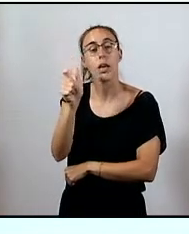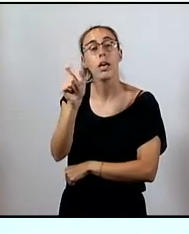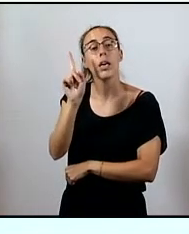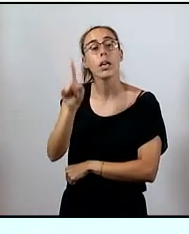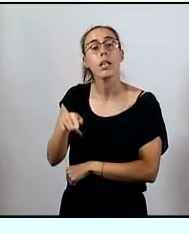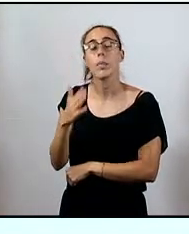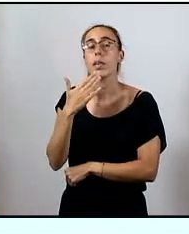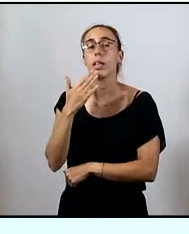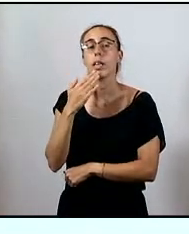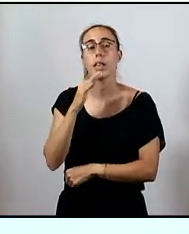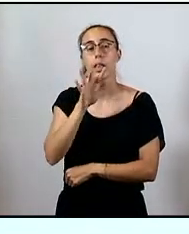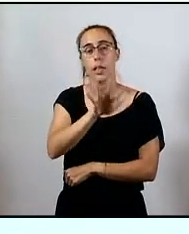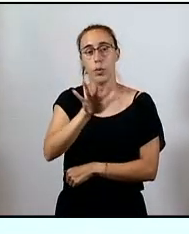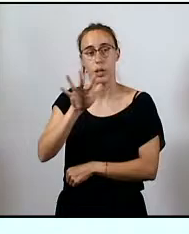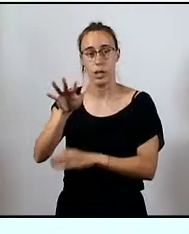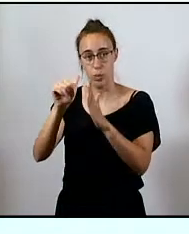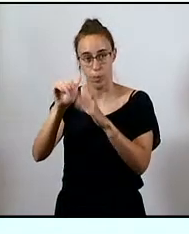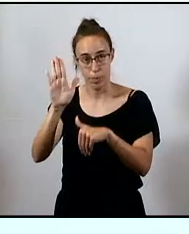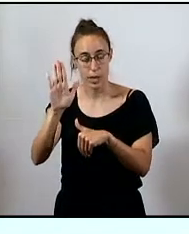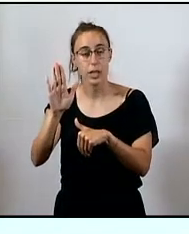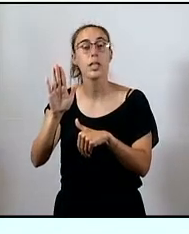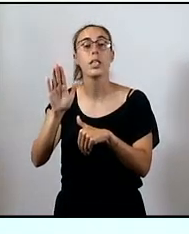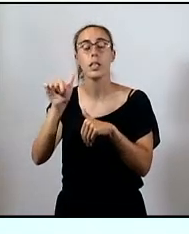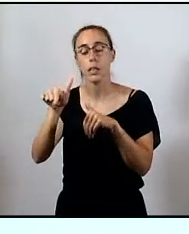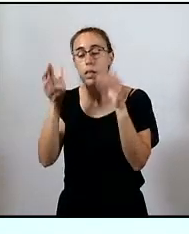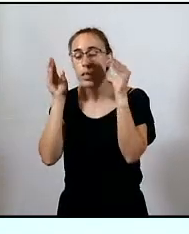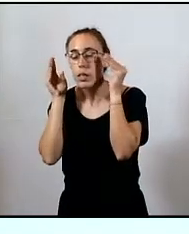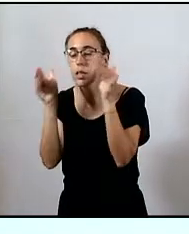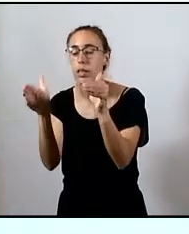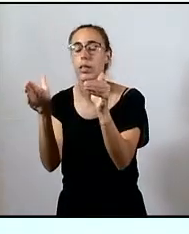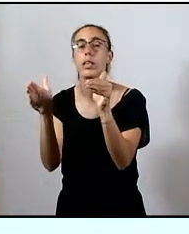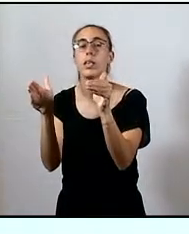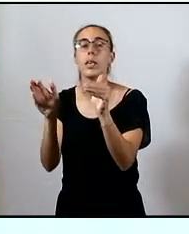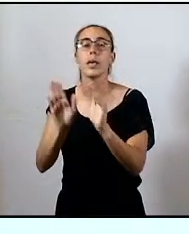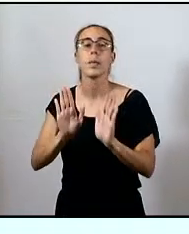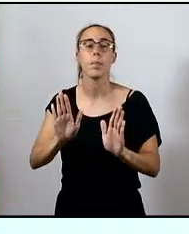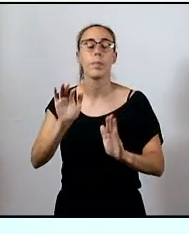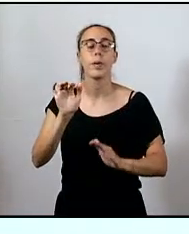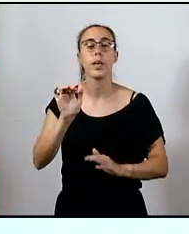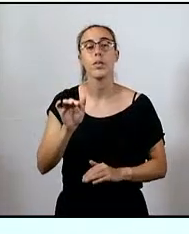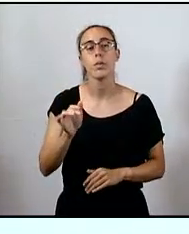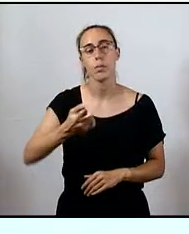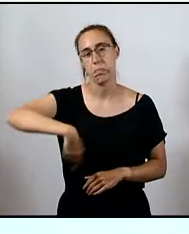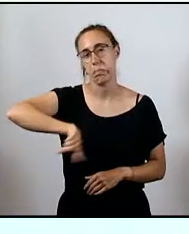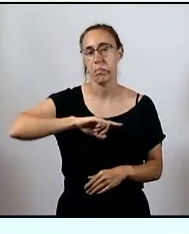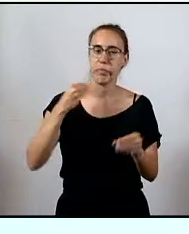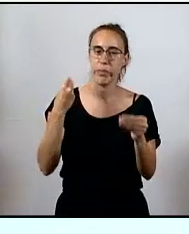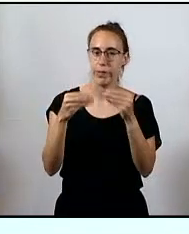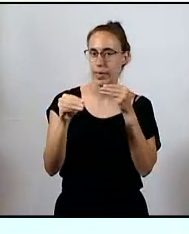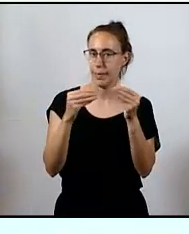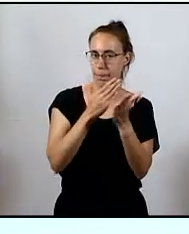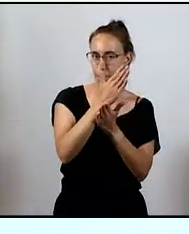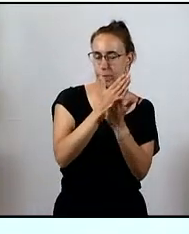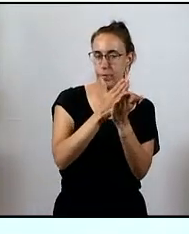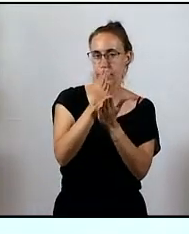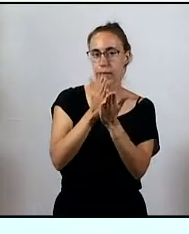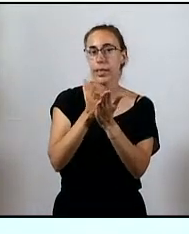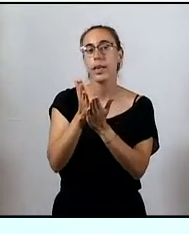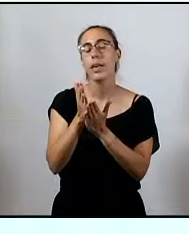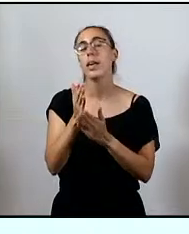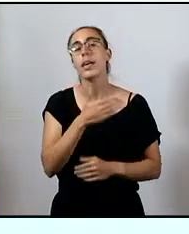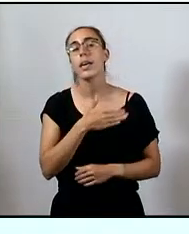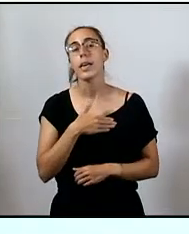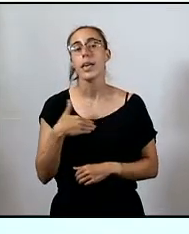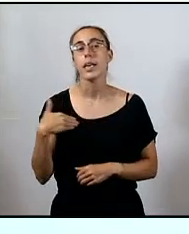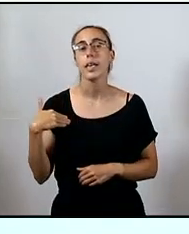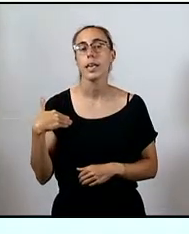mayores de 55, que también los tenemos en cuenta, pero en este sentido tenemos flexibilidad y lo que queremos es ejecutarlo